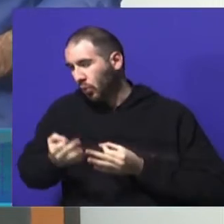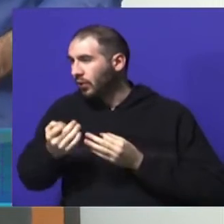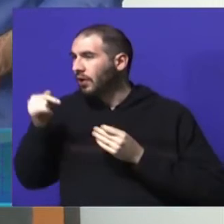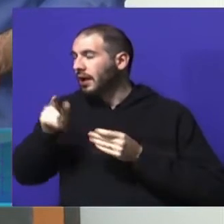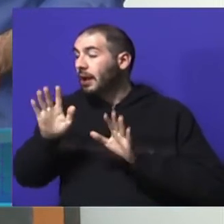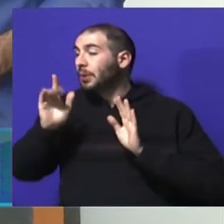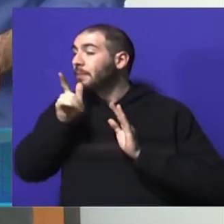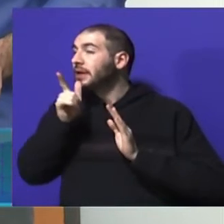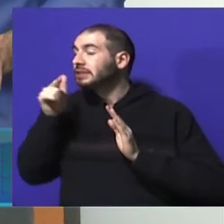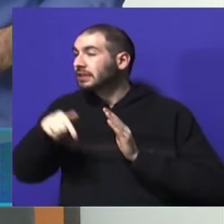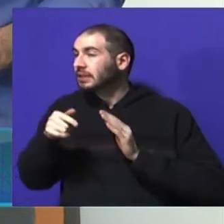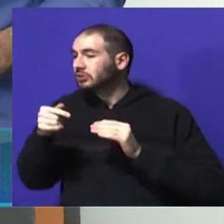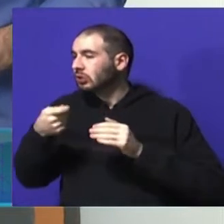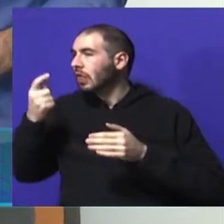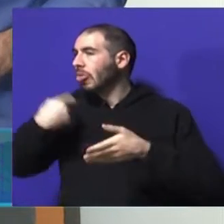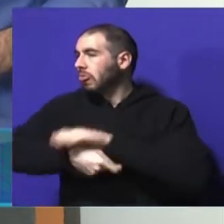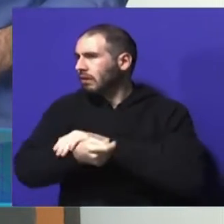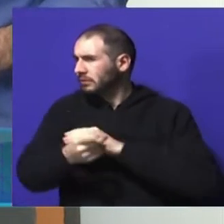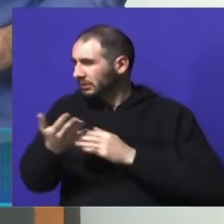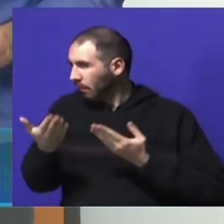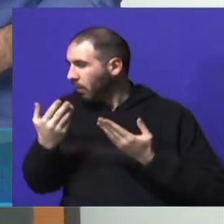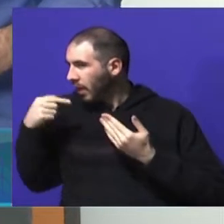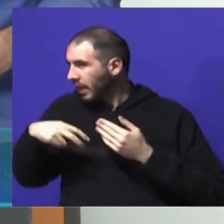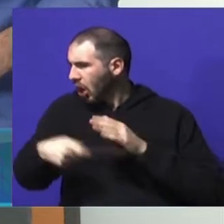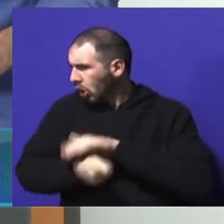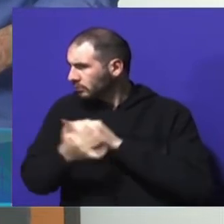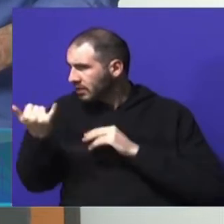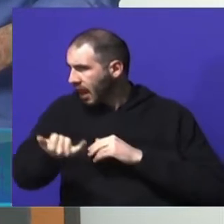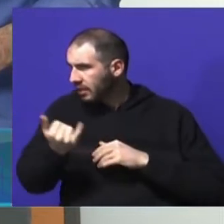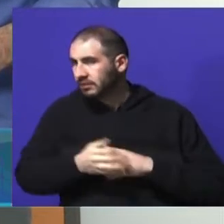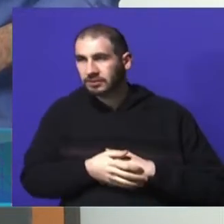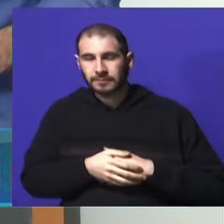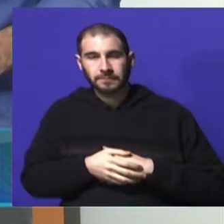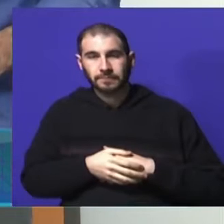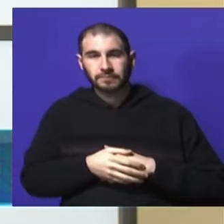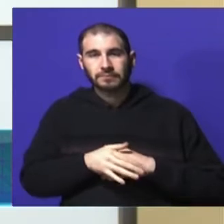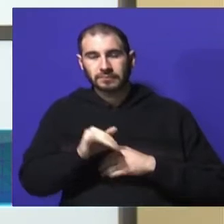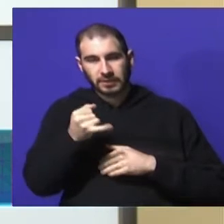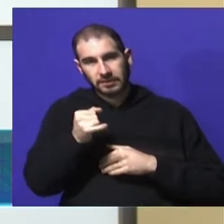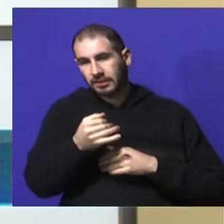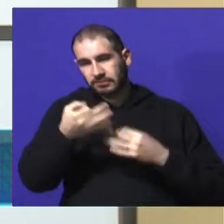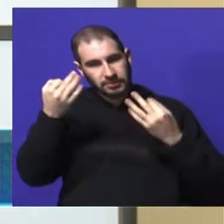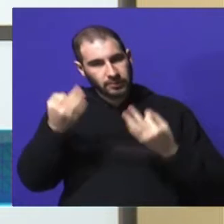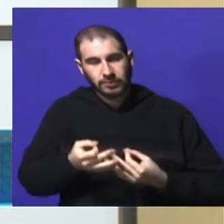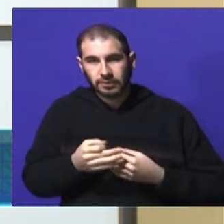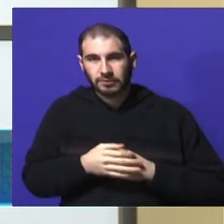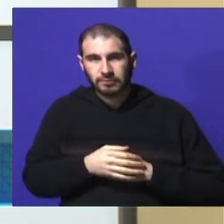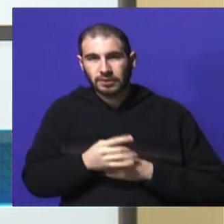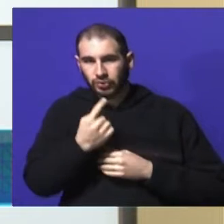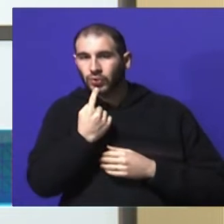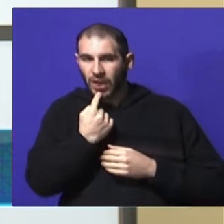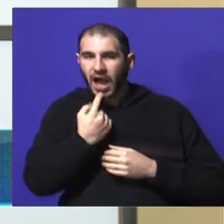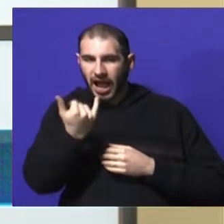puede interpretar como una trama de corrupción. ¿Es posible entender que hay corrupción atrás de esto? Sí, sin duda que sospechas